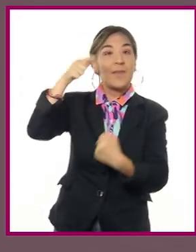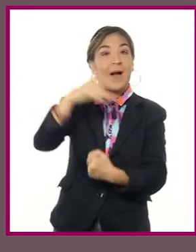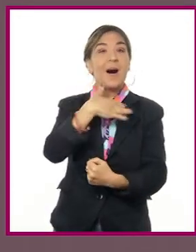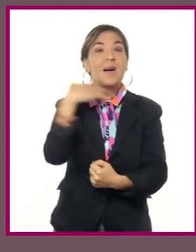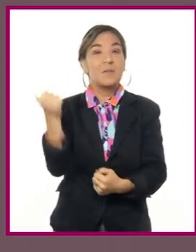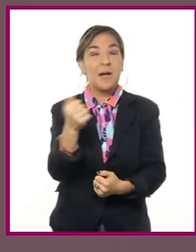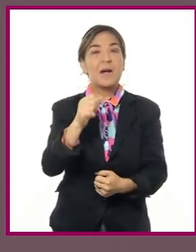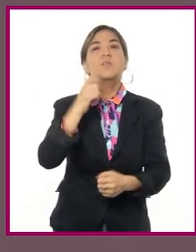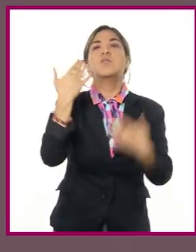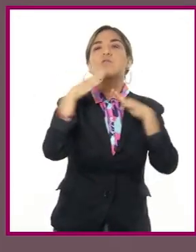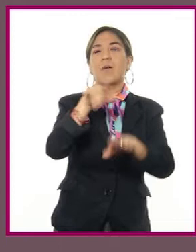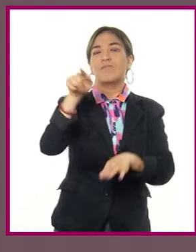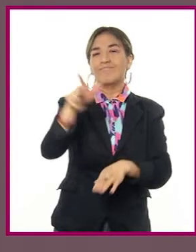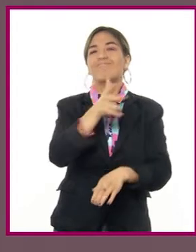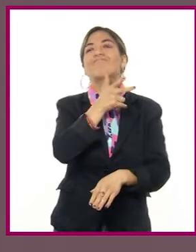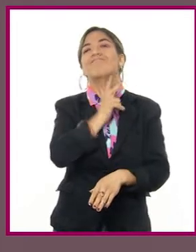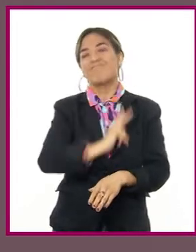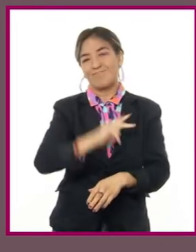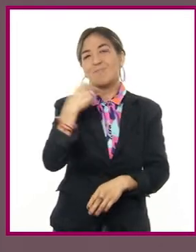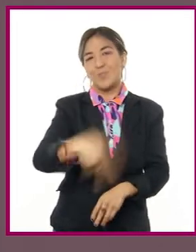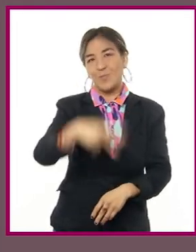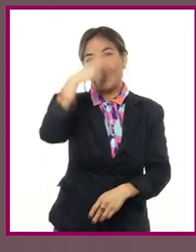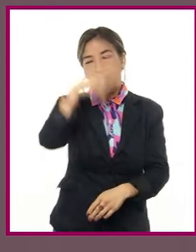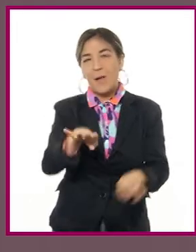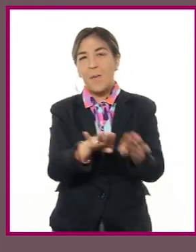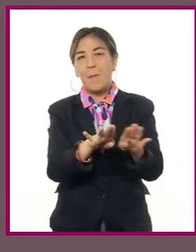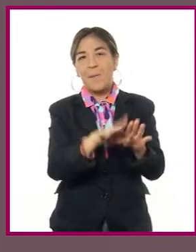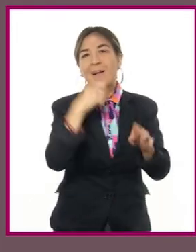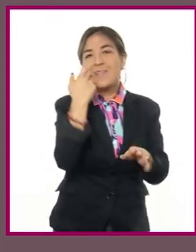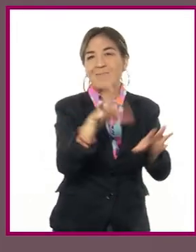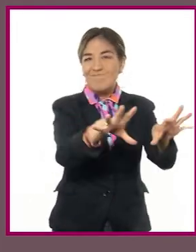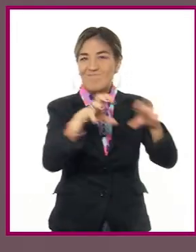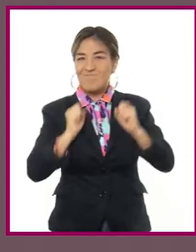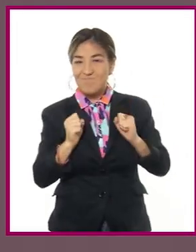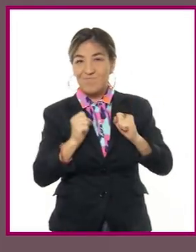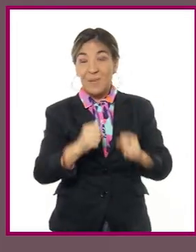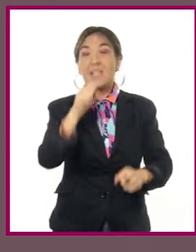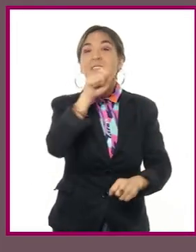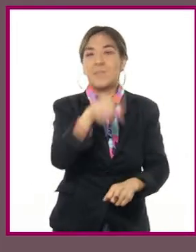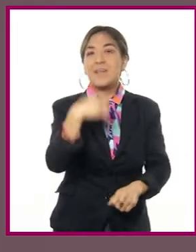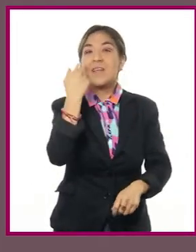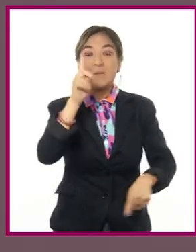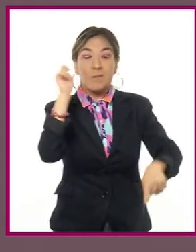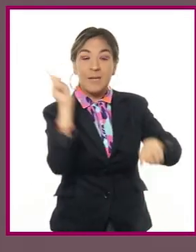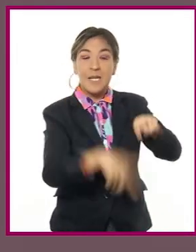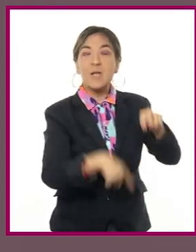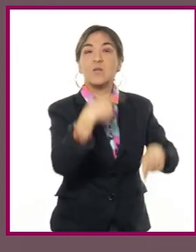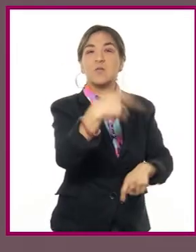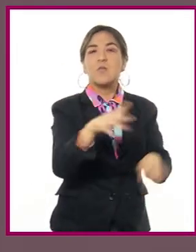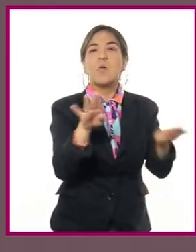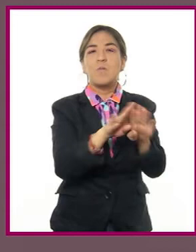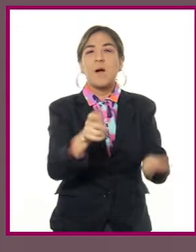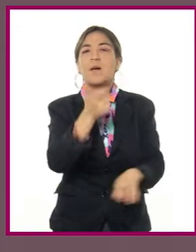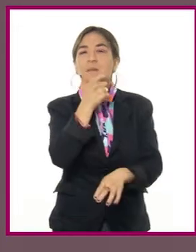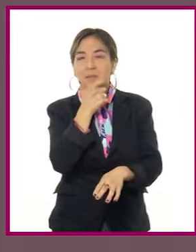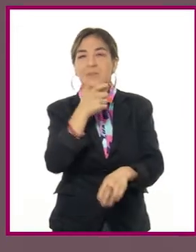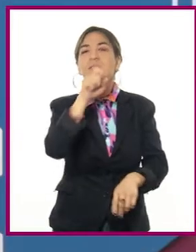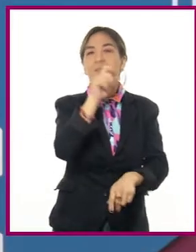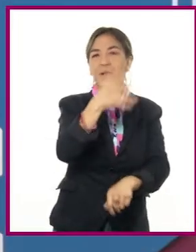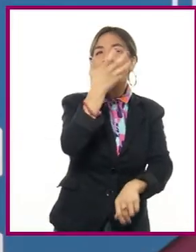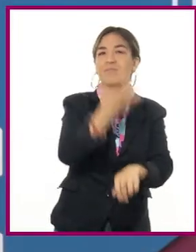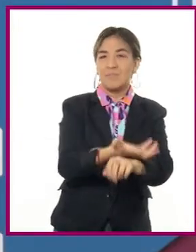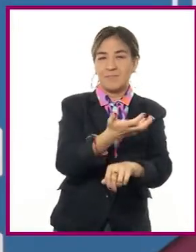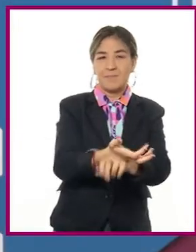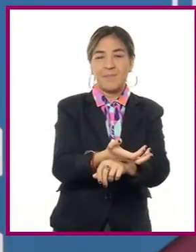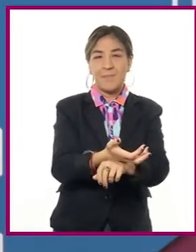sobre el petróleo mexicano, lo que implicaría, además, quitar las concesiones dadas a ingleses y estadounidenses.